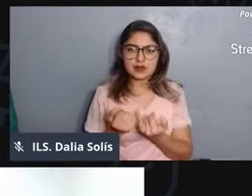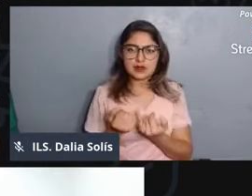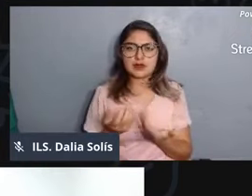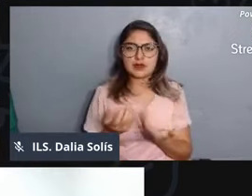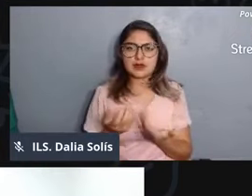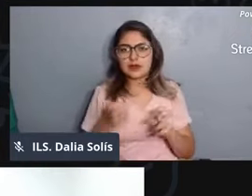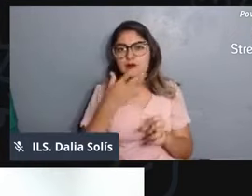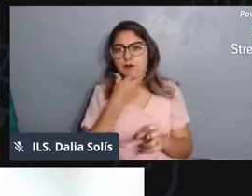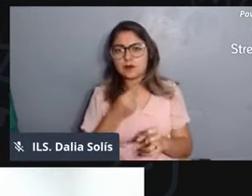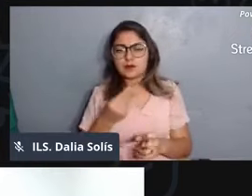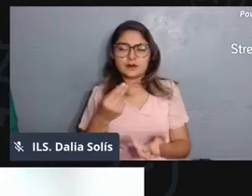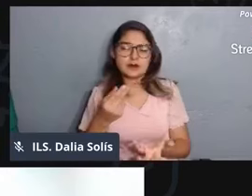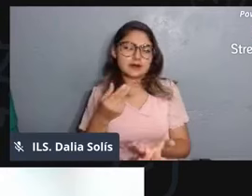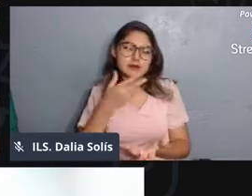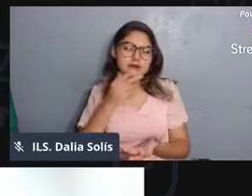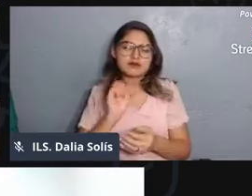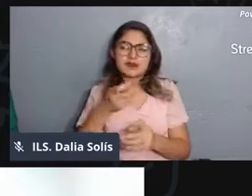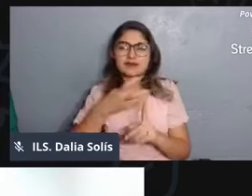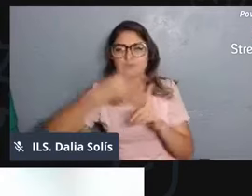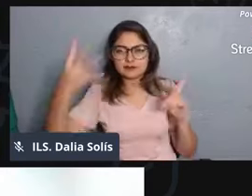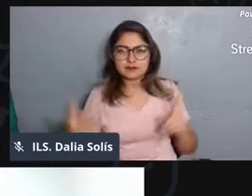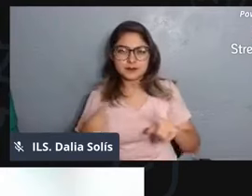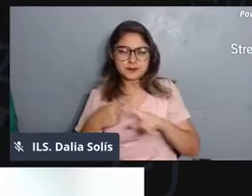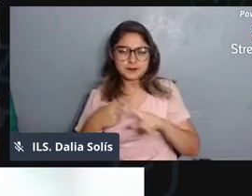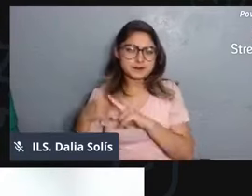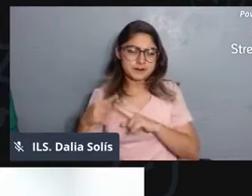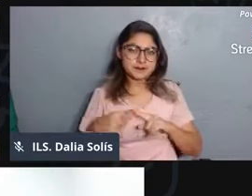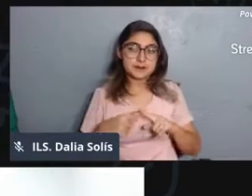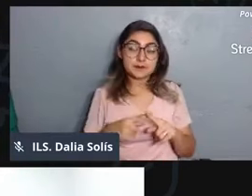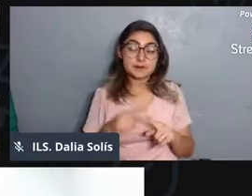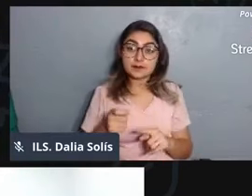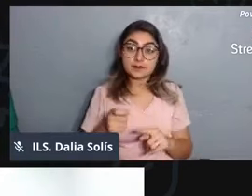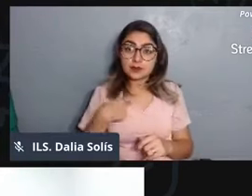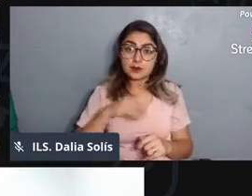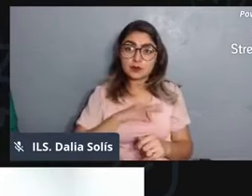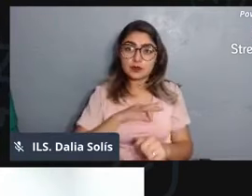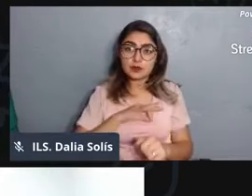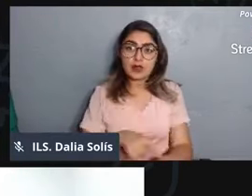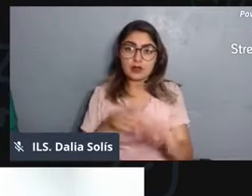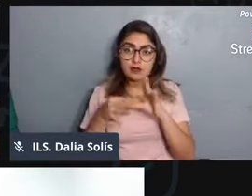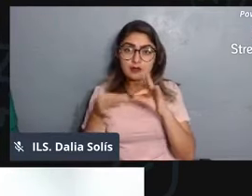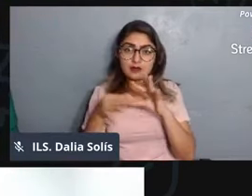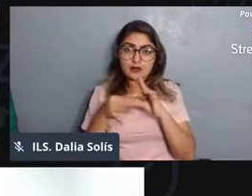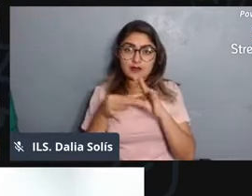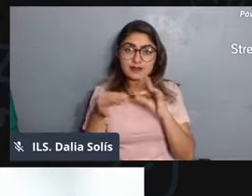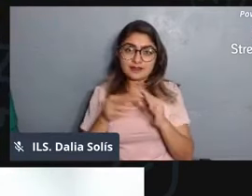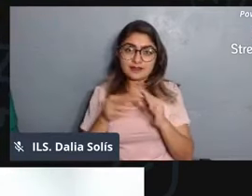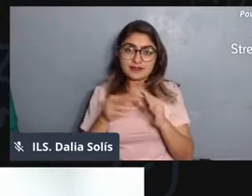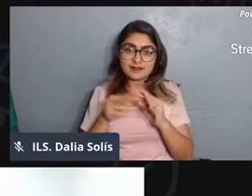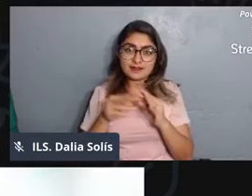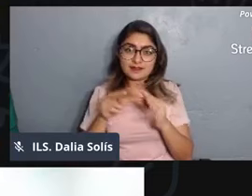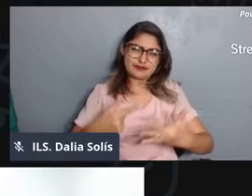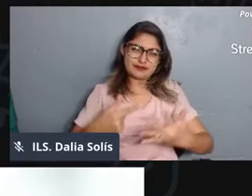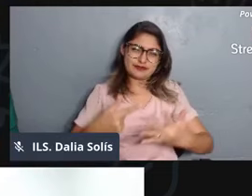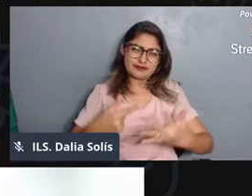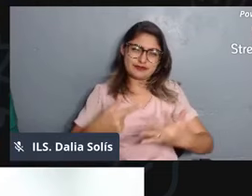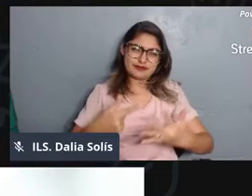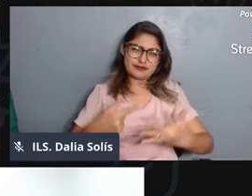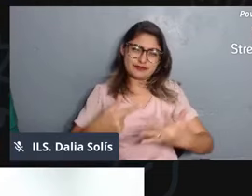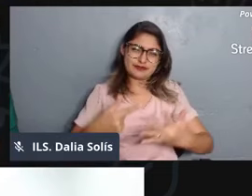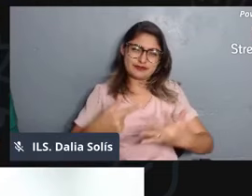ir toda la noche porque tenemos una expertaza en temas de infancia, sexualidad, educación